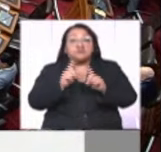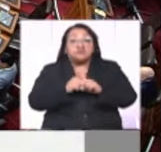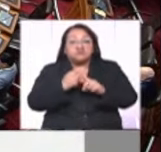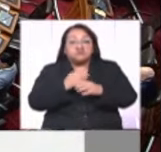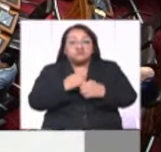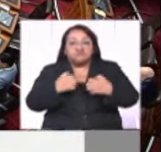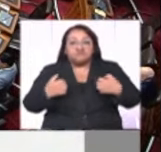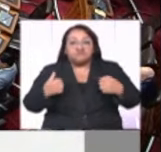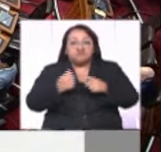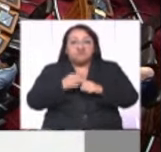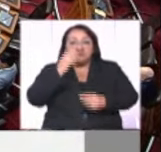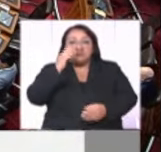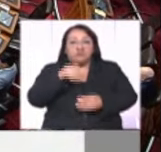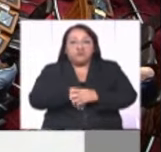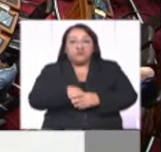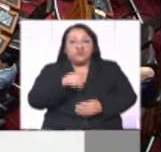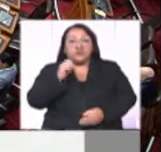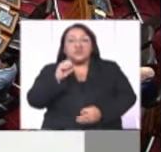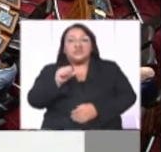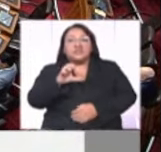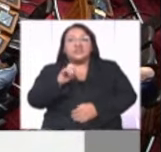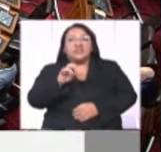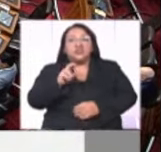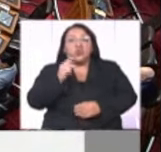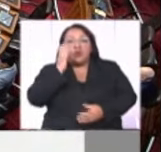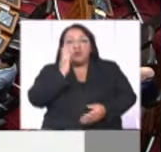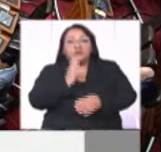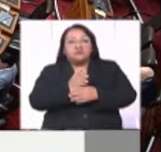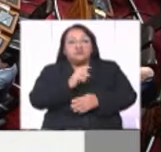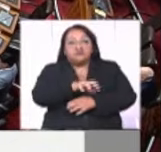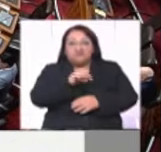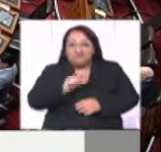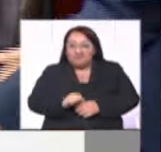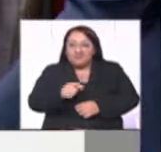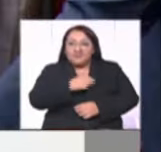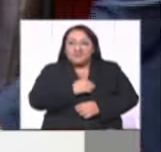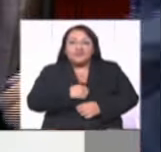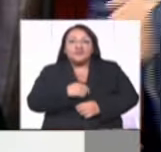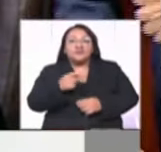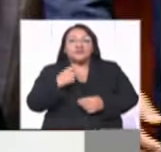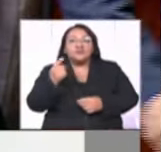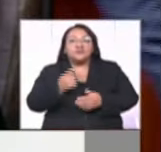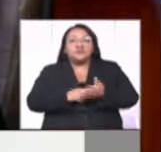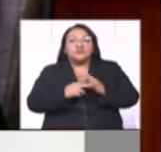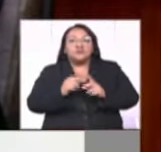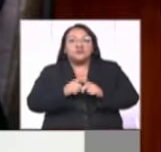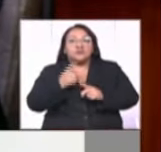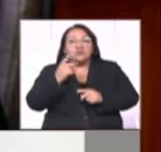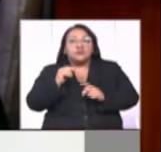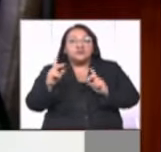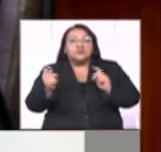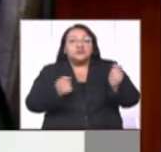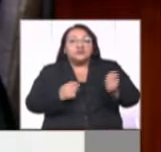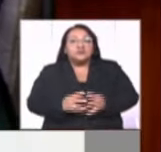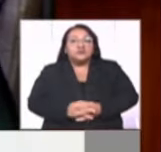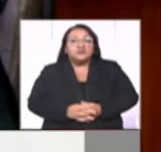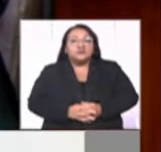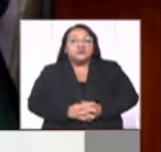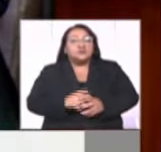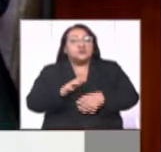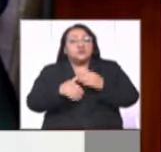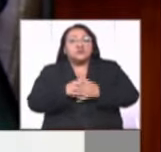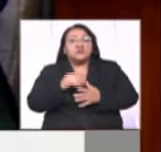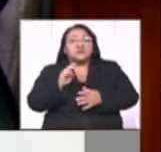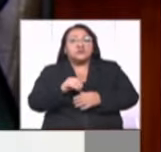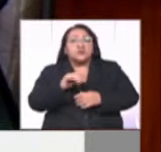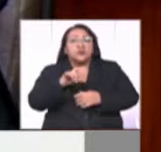mediante el voto de censura o rechazo de la cuestión de confianza. Esta última solo se plantea por iniciativa ministerial. Toda moción de